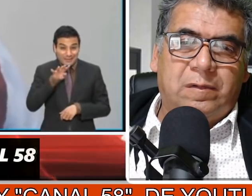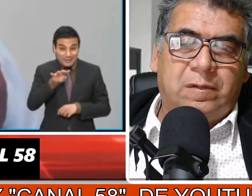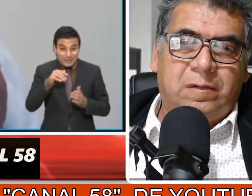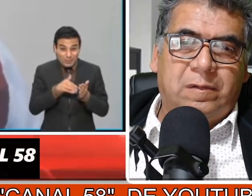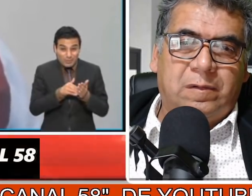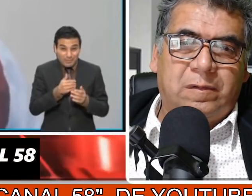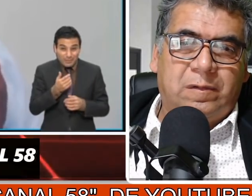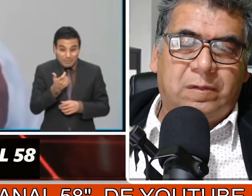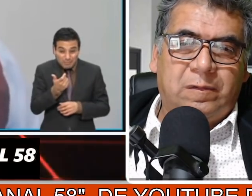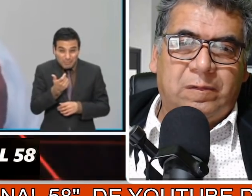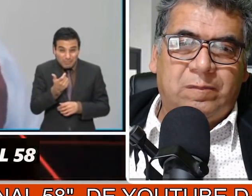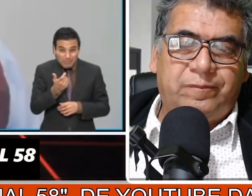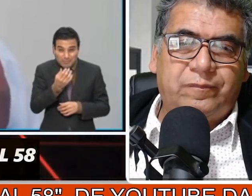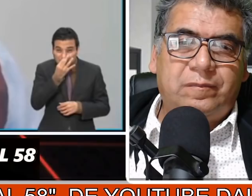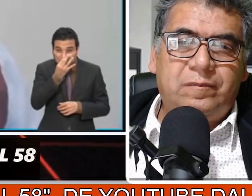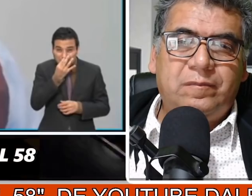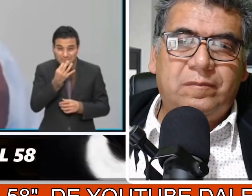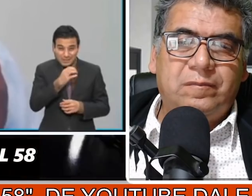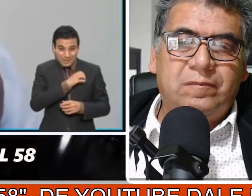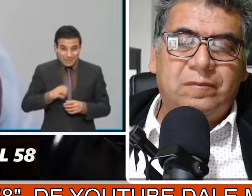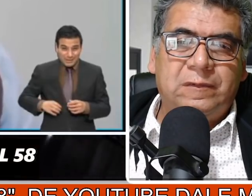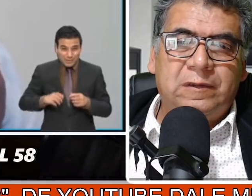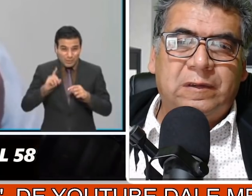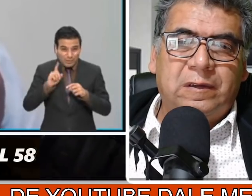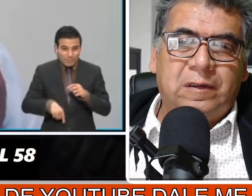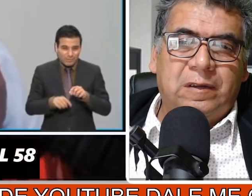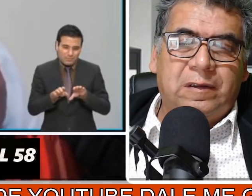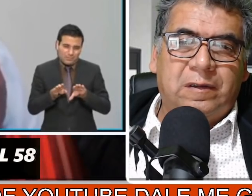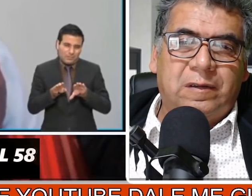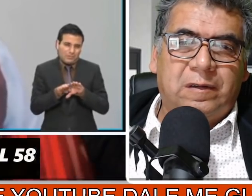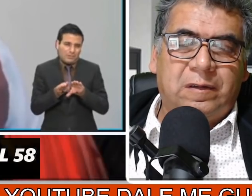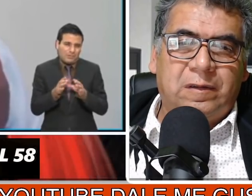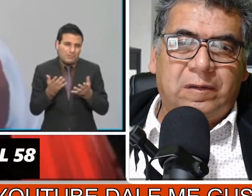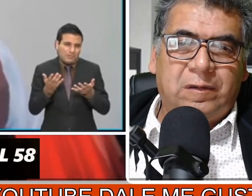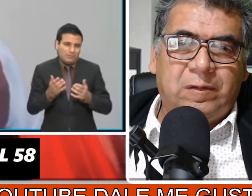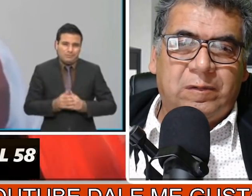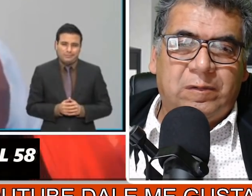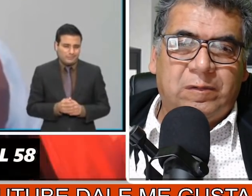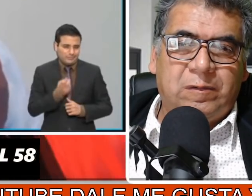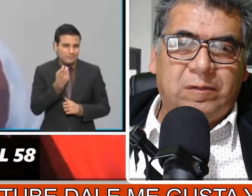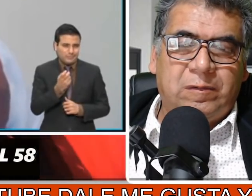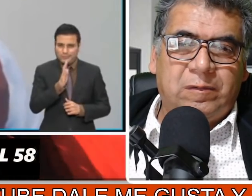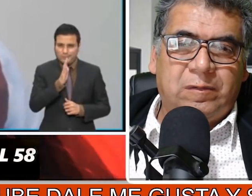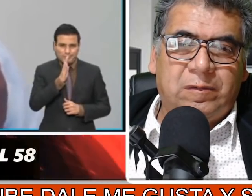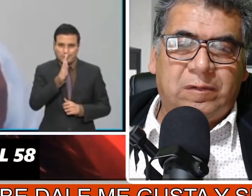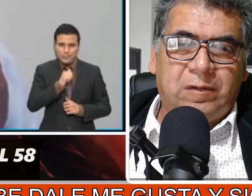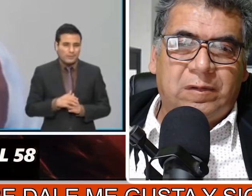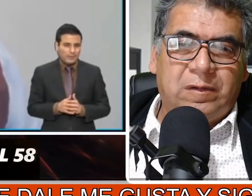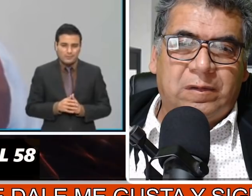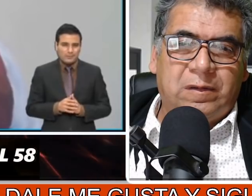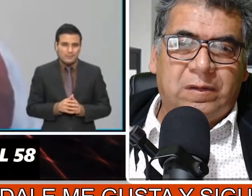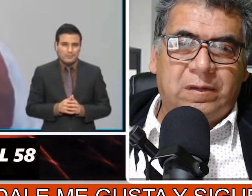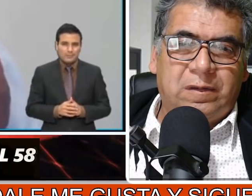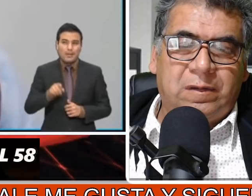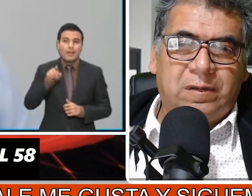ínfima pretenda cancelar una candidatura a un candidato de un partido político solo por